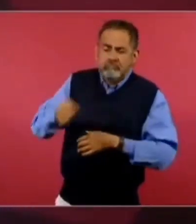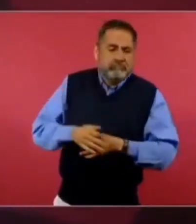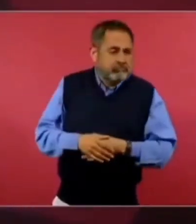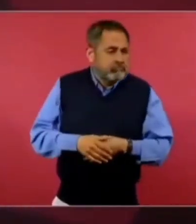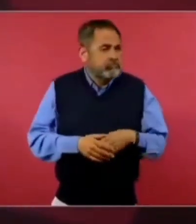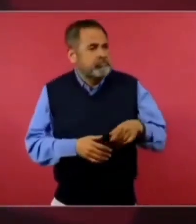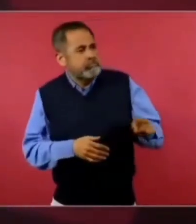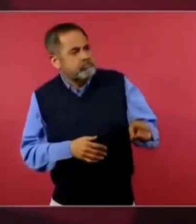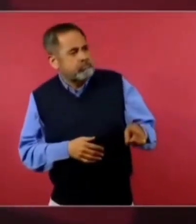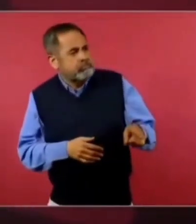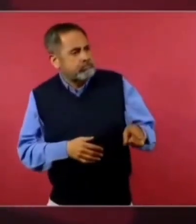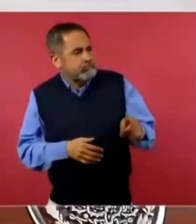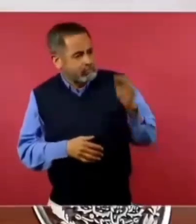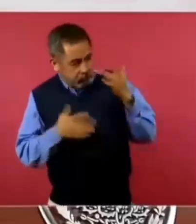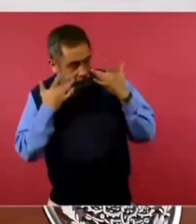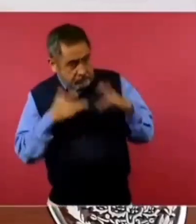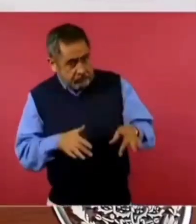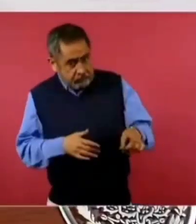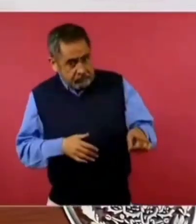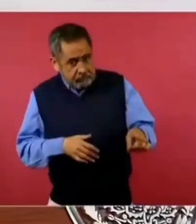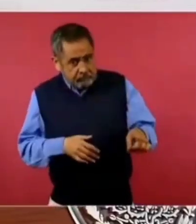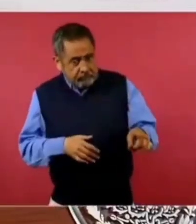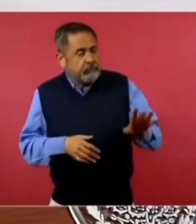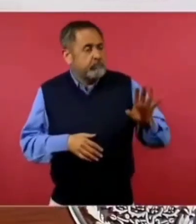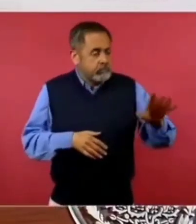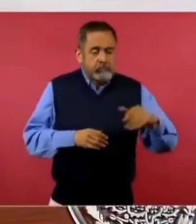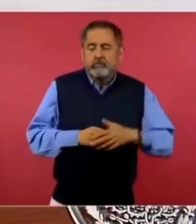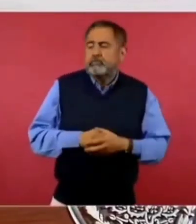más se eligieran